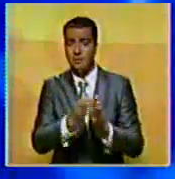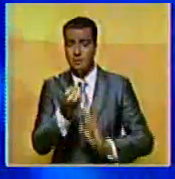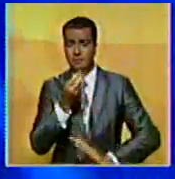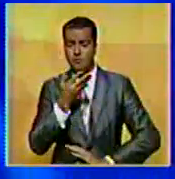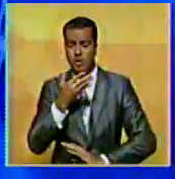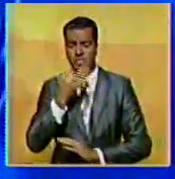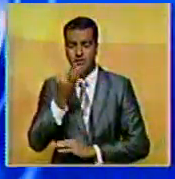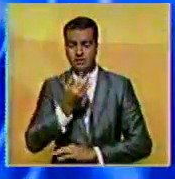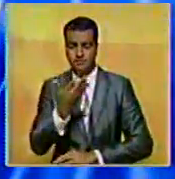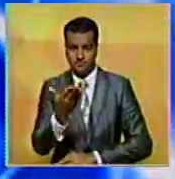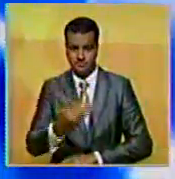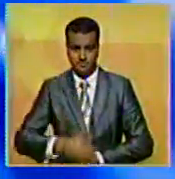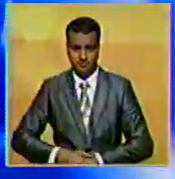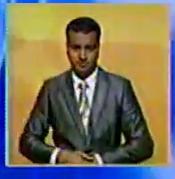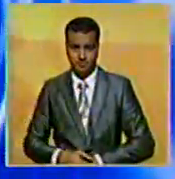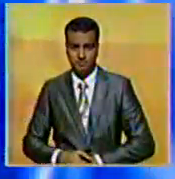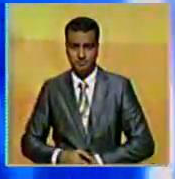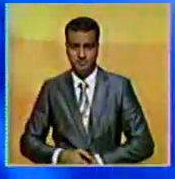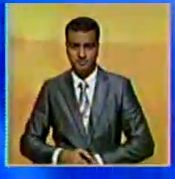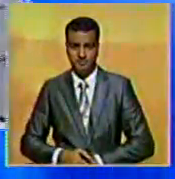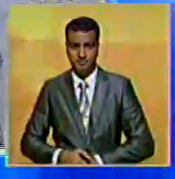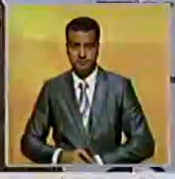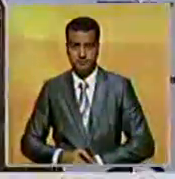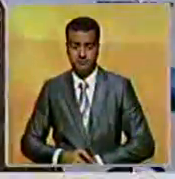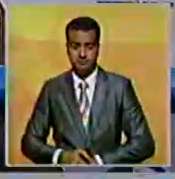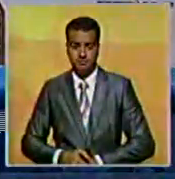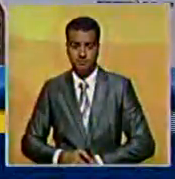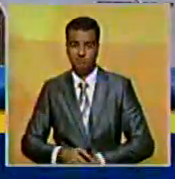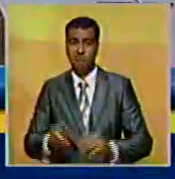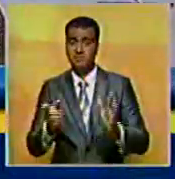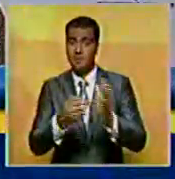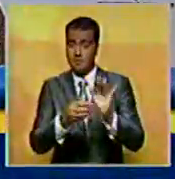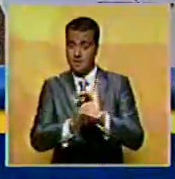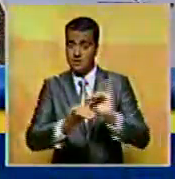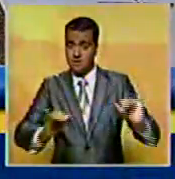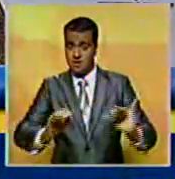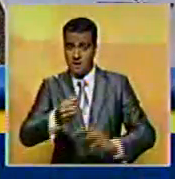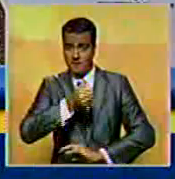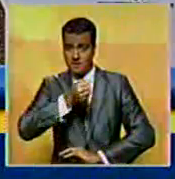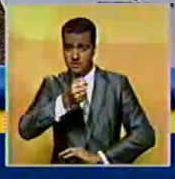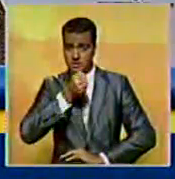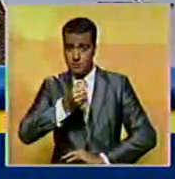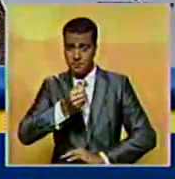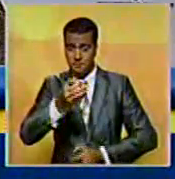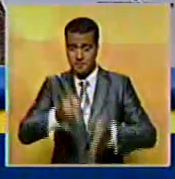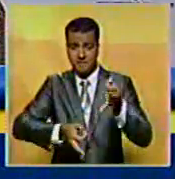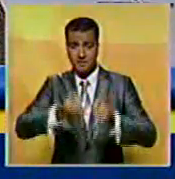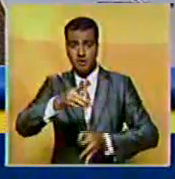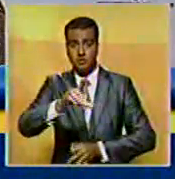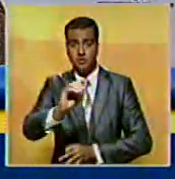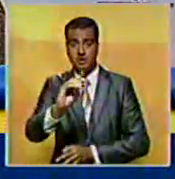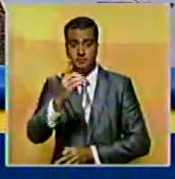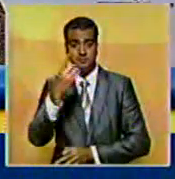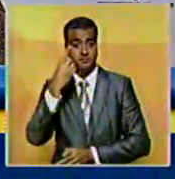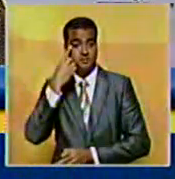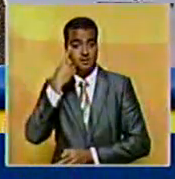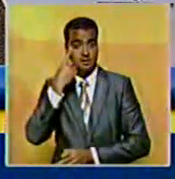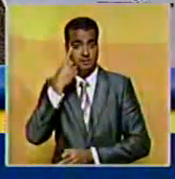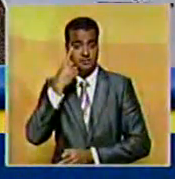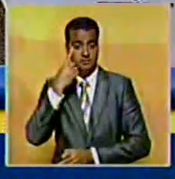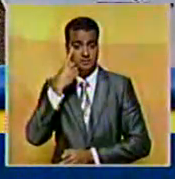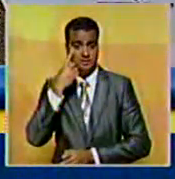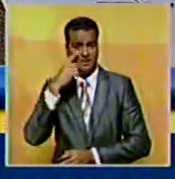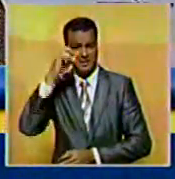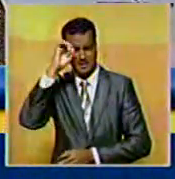Victoria, cuéntanos. Hola, Andrina, muy buenas tardes. En efecto, acaba de finalizar esta rueda de prensa la fiscal general de la República, Luisa Ortega Díaz,